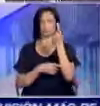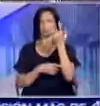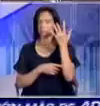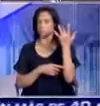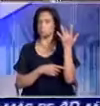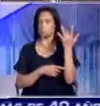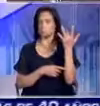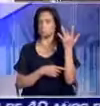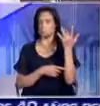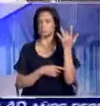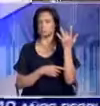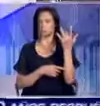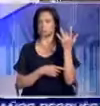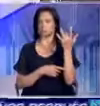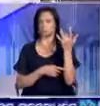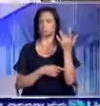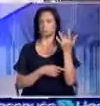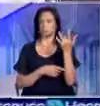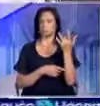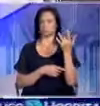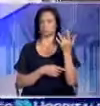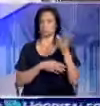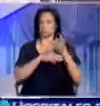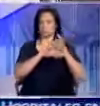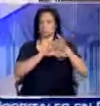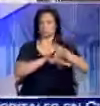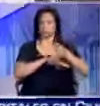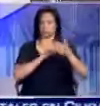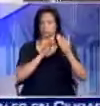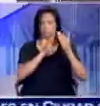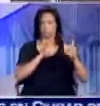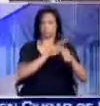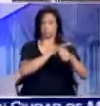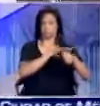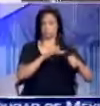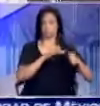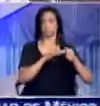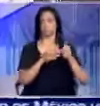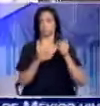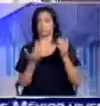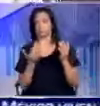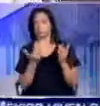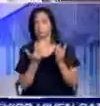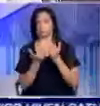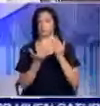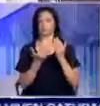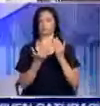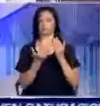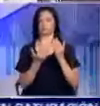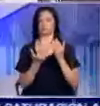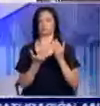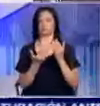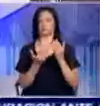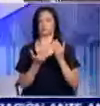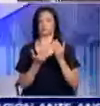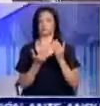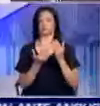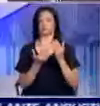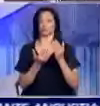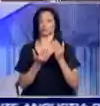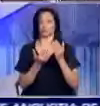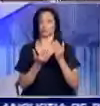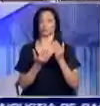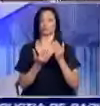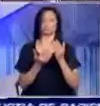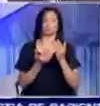cómo un toque de queda es casi efectivo